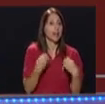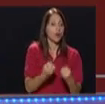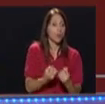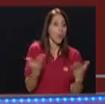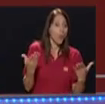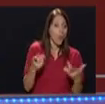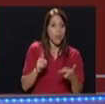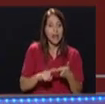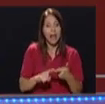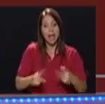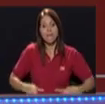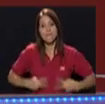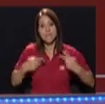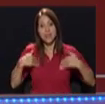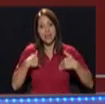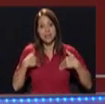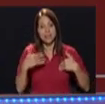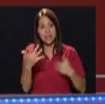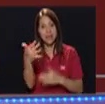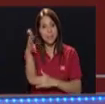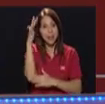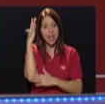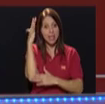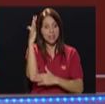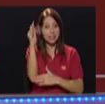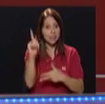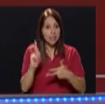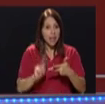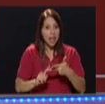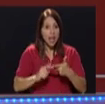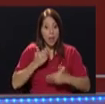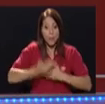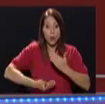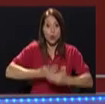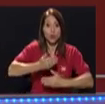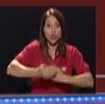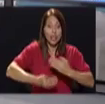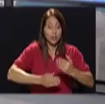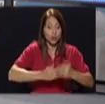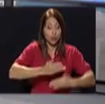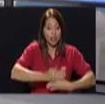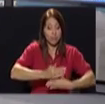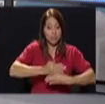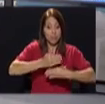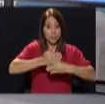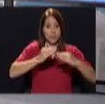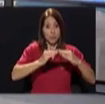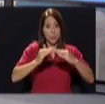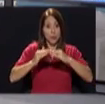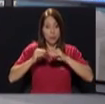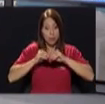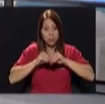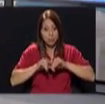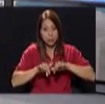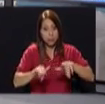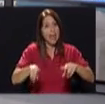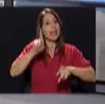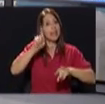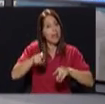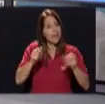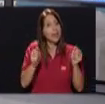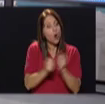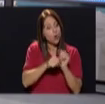salud pública, vida silvestre, los procesos de desarrollo de infraestructuras que tienen que ser con sus debidos